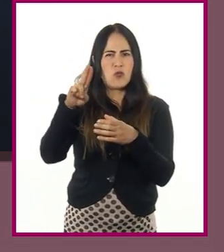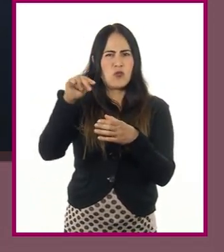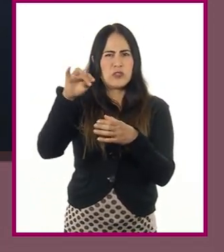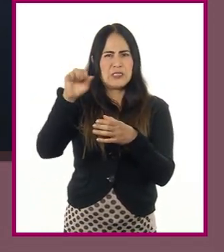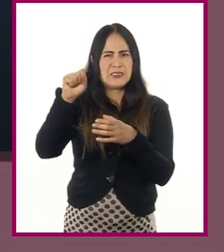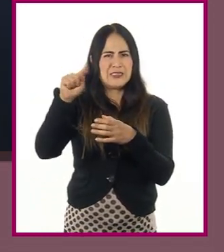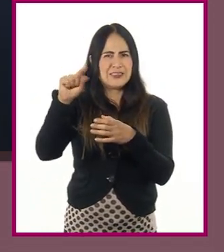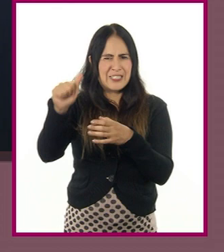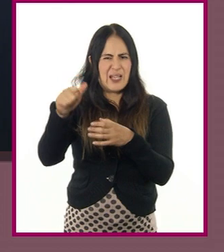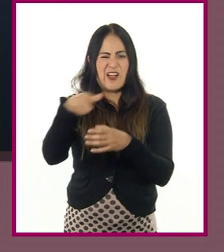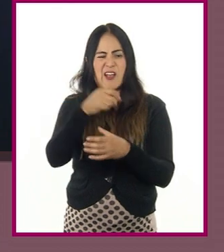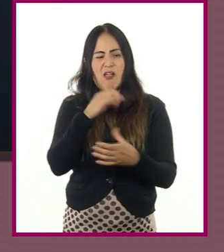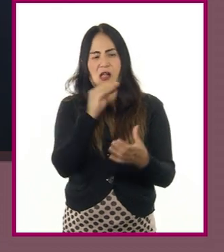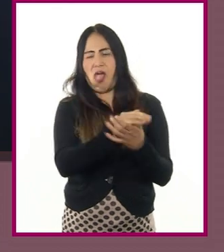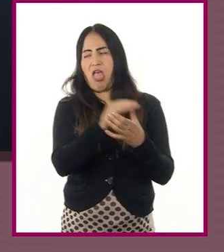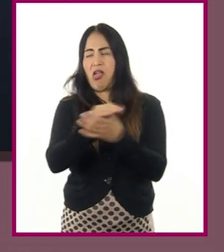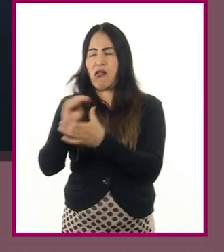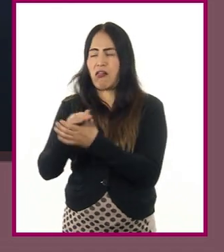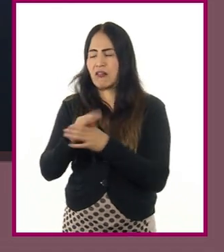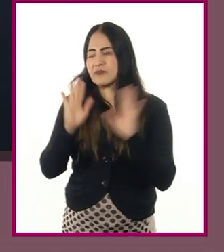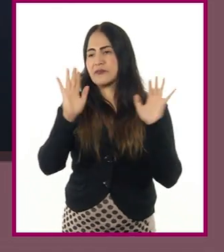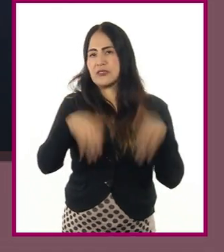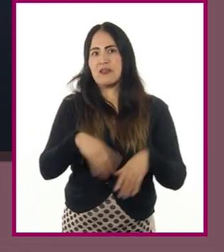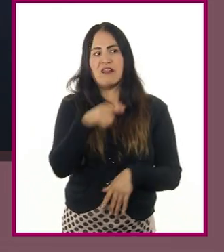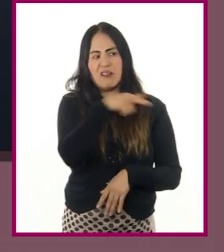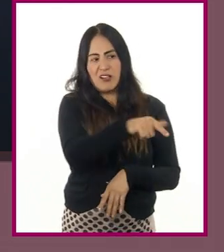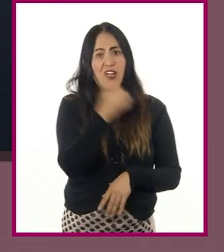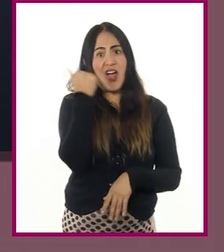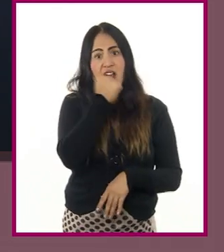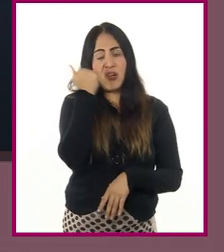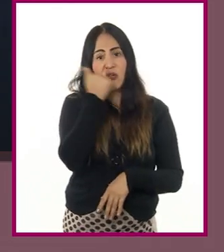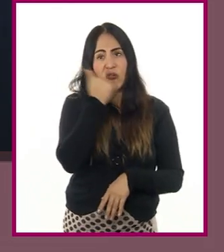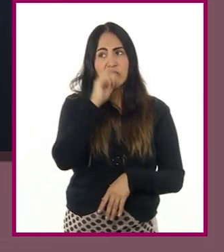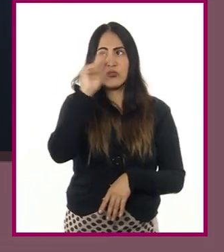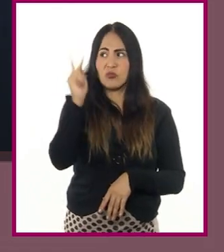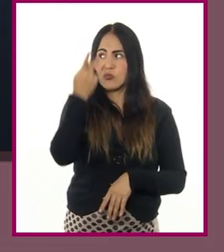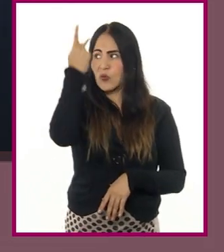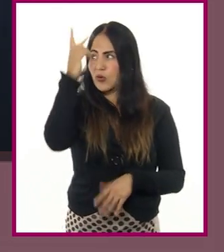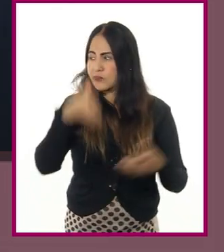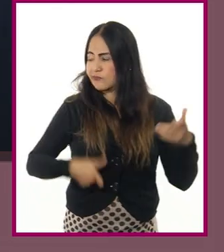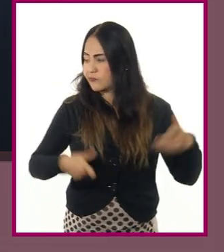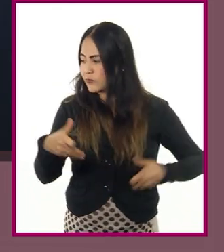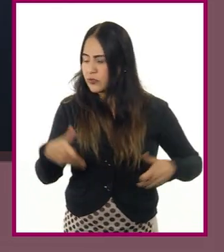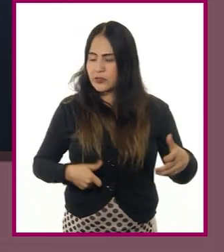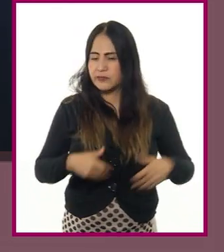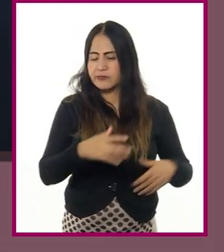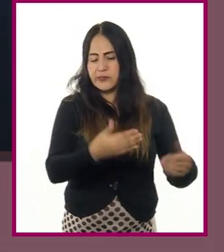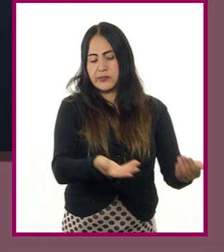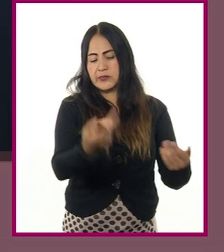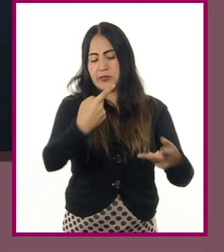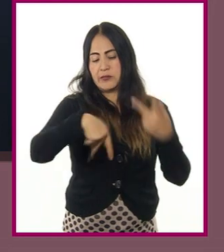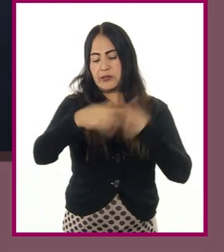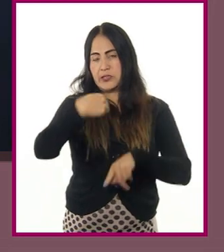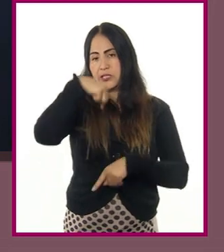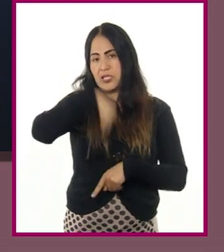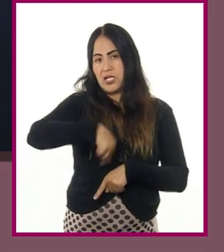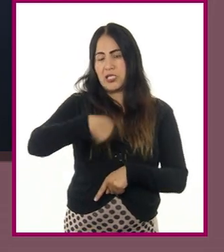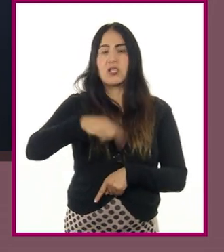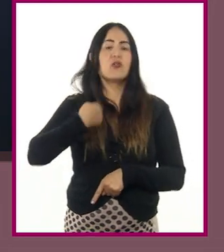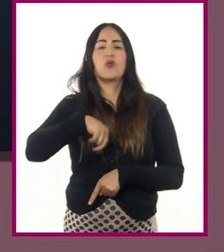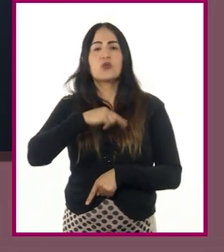unos testimonios bellísimos de, ay, ya llegaron los del Poli, cómo dan lata, nosotros estamos celebrando la Revolución